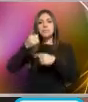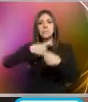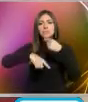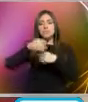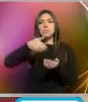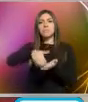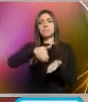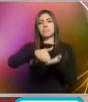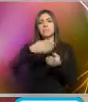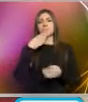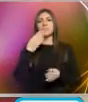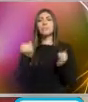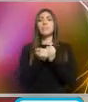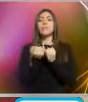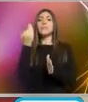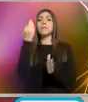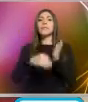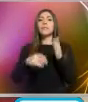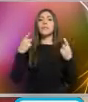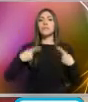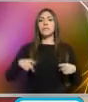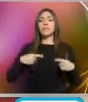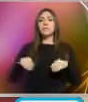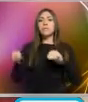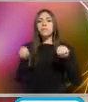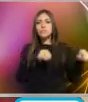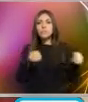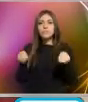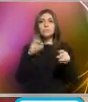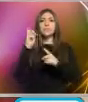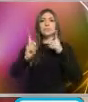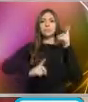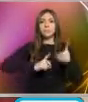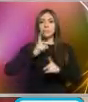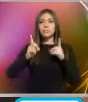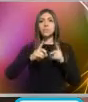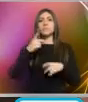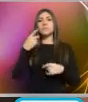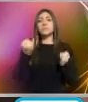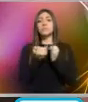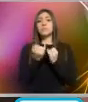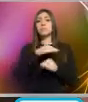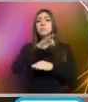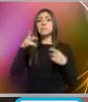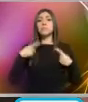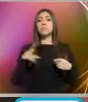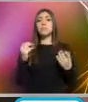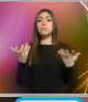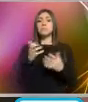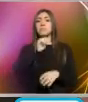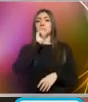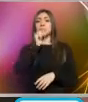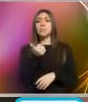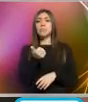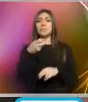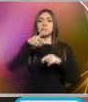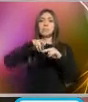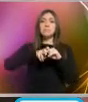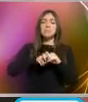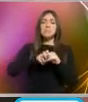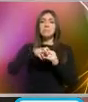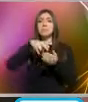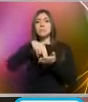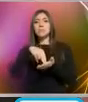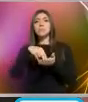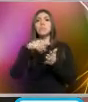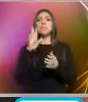la falta de actividad física. Si nosotros no nos movemos, nuestro intestino no se va a mover. Nuestro cuerpo está diseñado para Se moverse. queda inmóvil, ¿no?